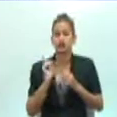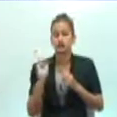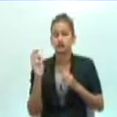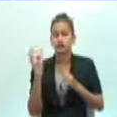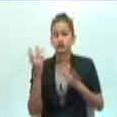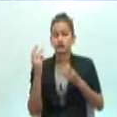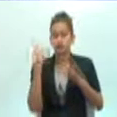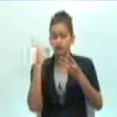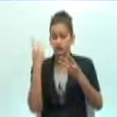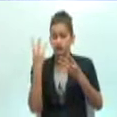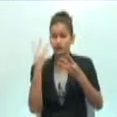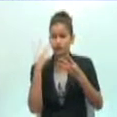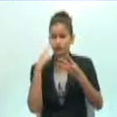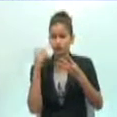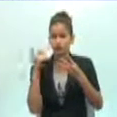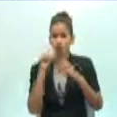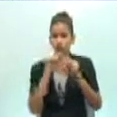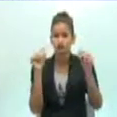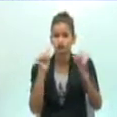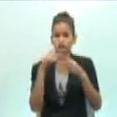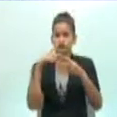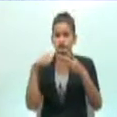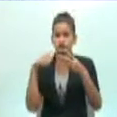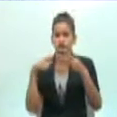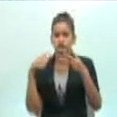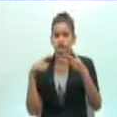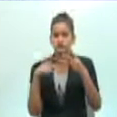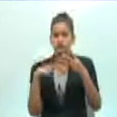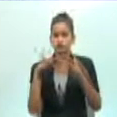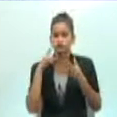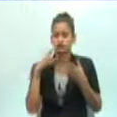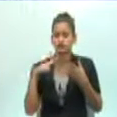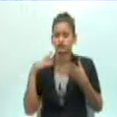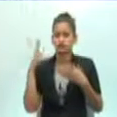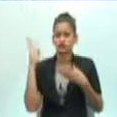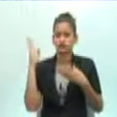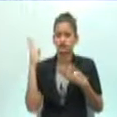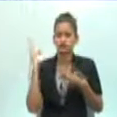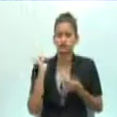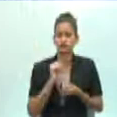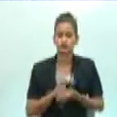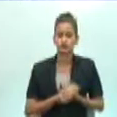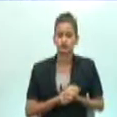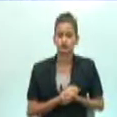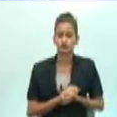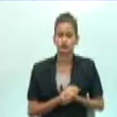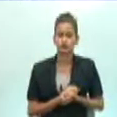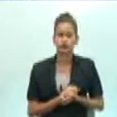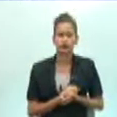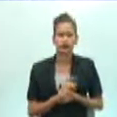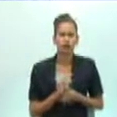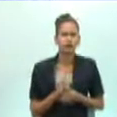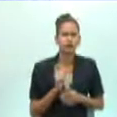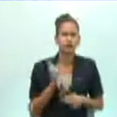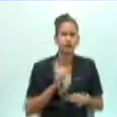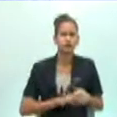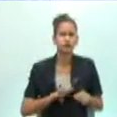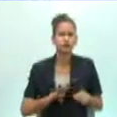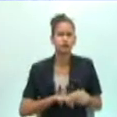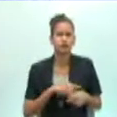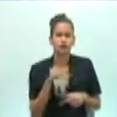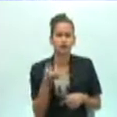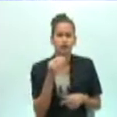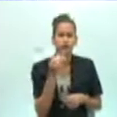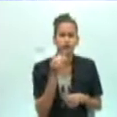como injusta. No fue el joven, sino el viejo quien salvó inteligentemente a la tribu. Vamos a darle un breve tiempo para que